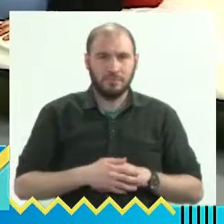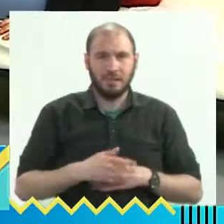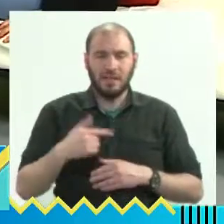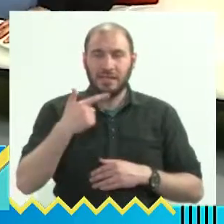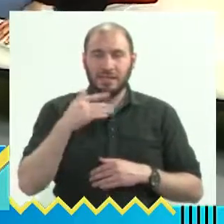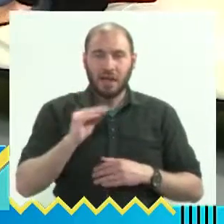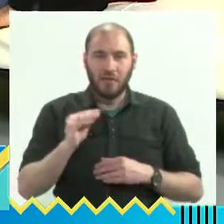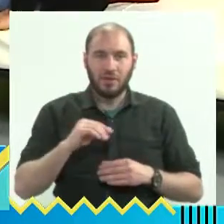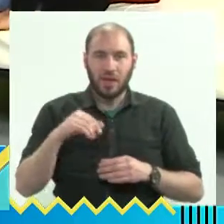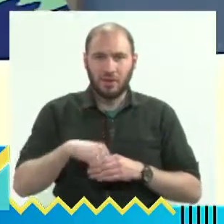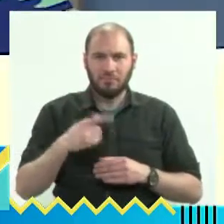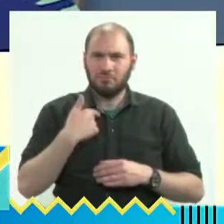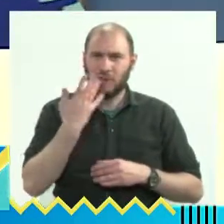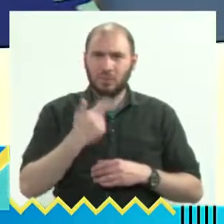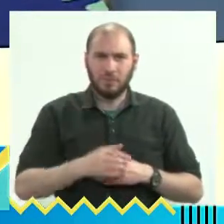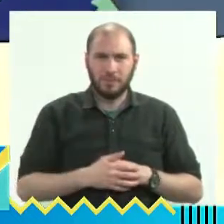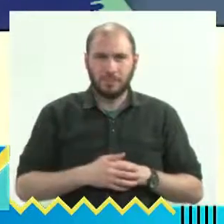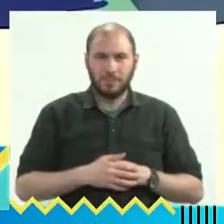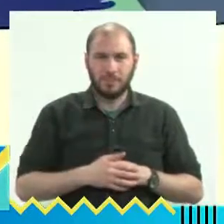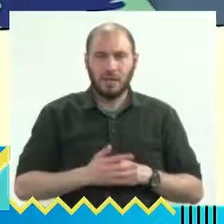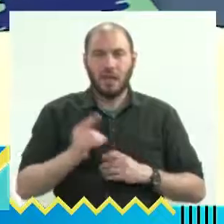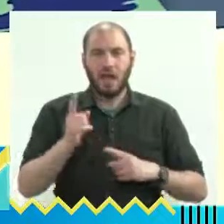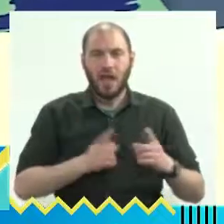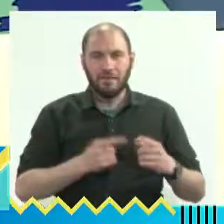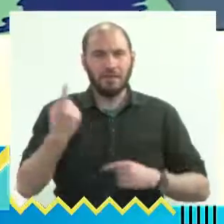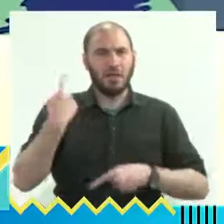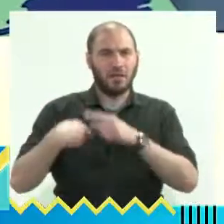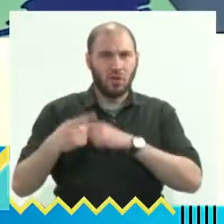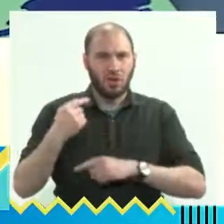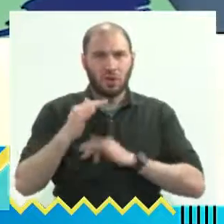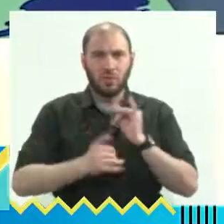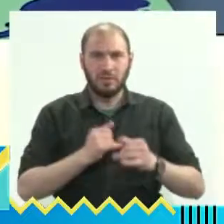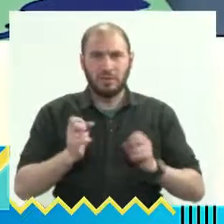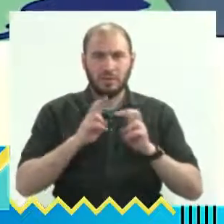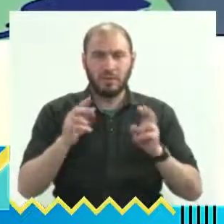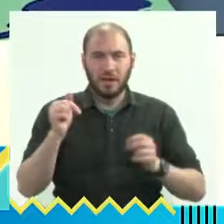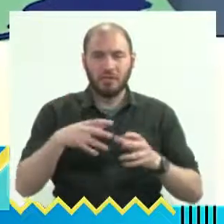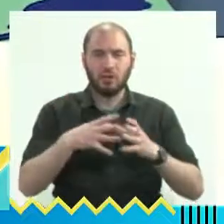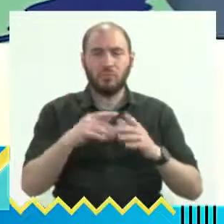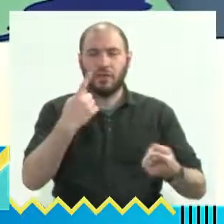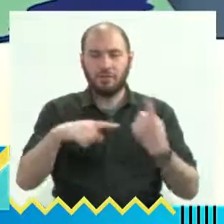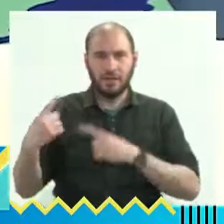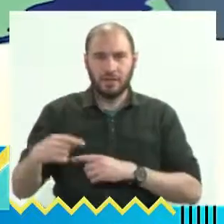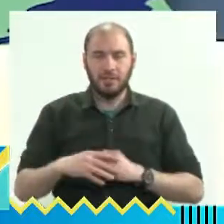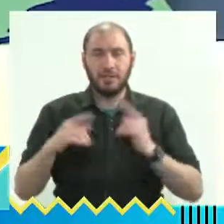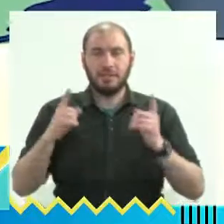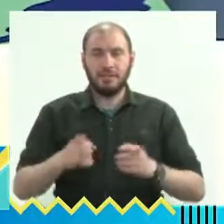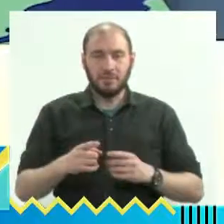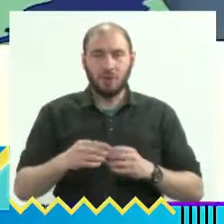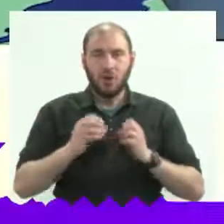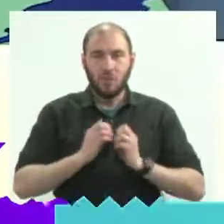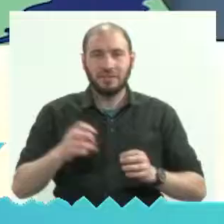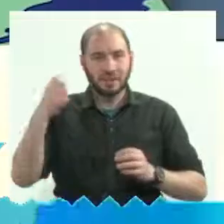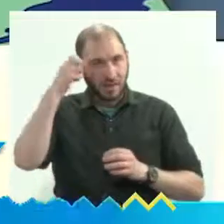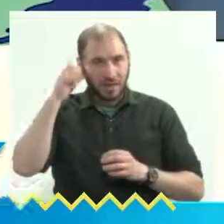Senado, bueno, a mí me gusta por ahí hacer un poco de historia con respecto a esto. La multisectorial incluso tiene sus raíces